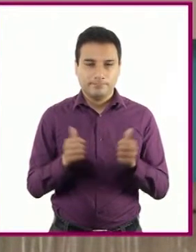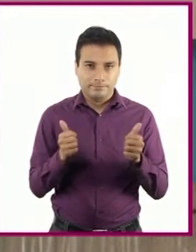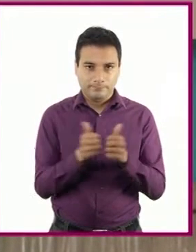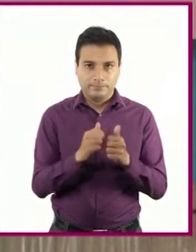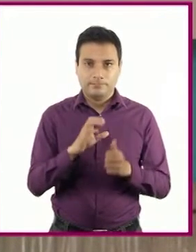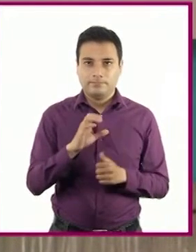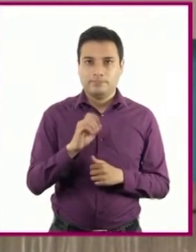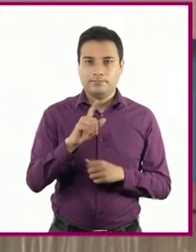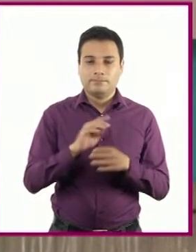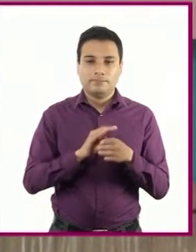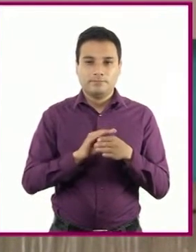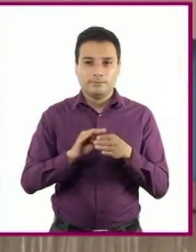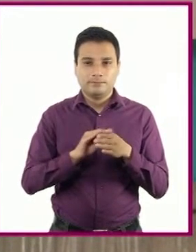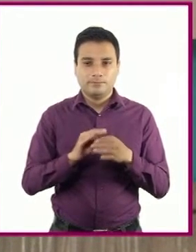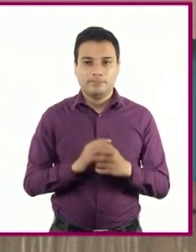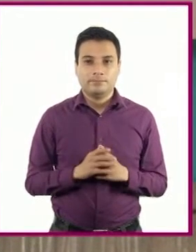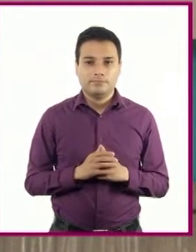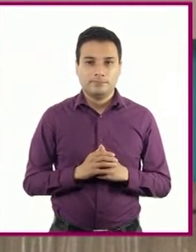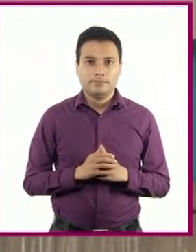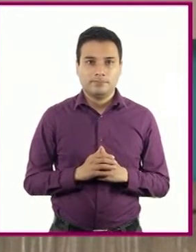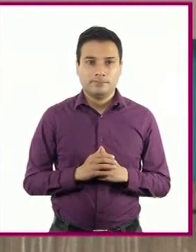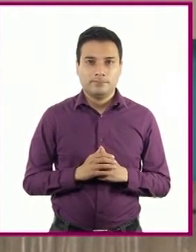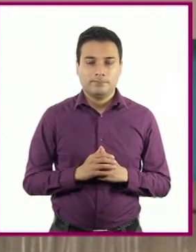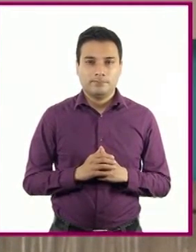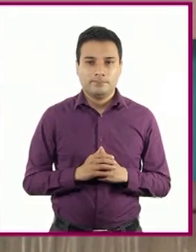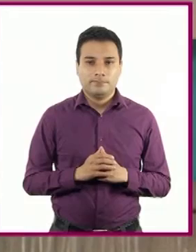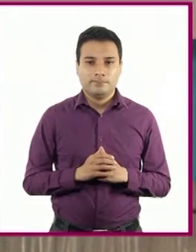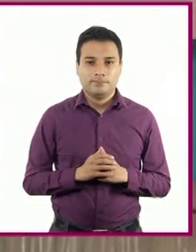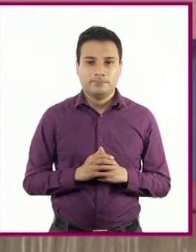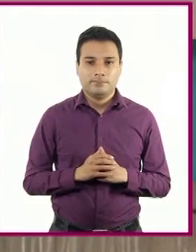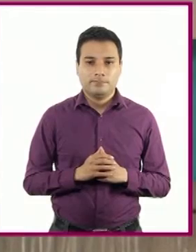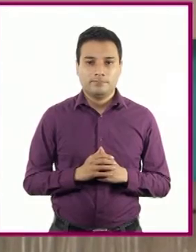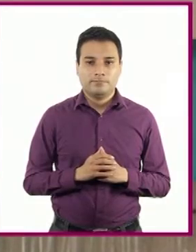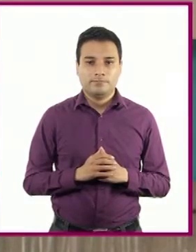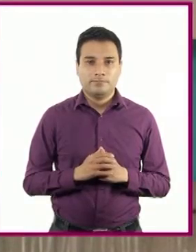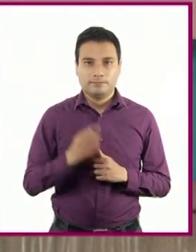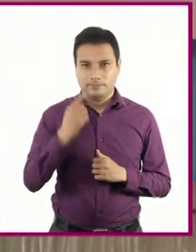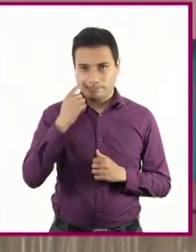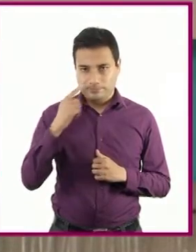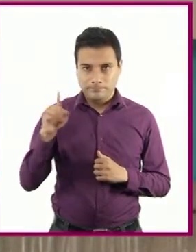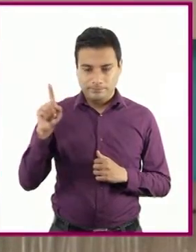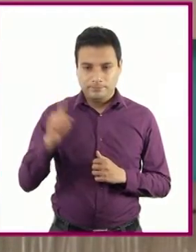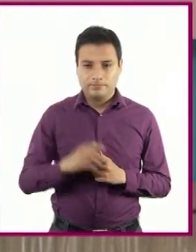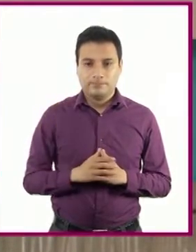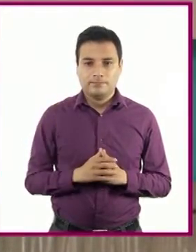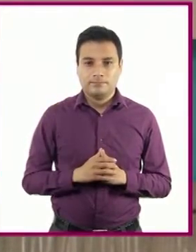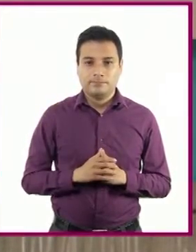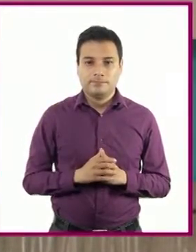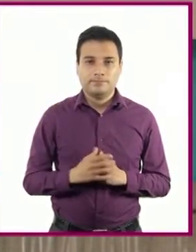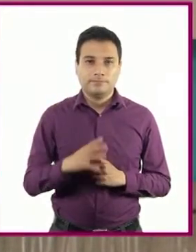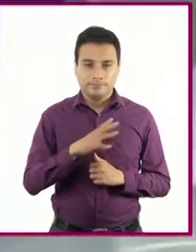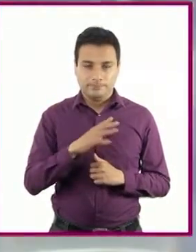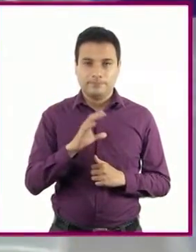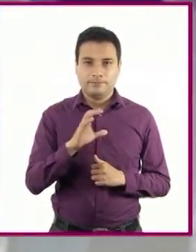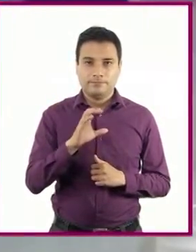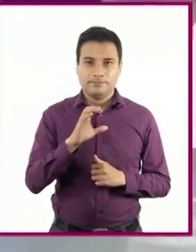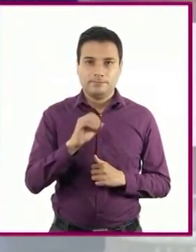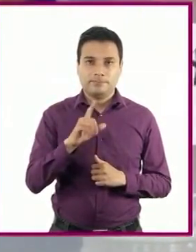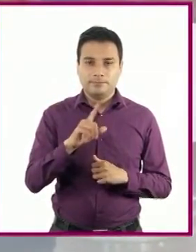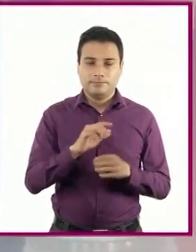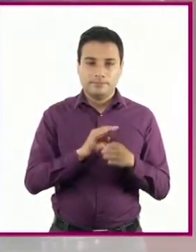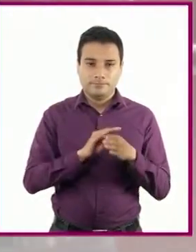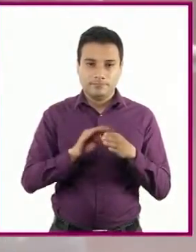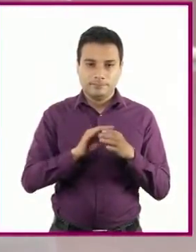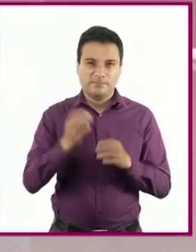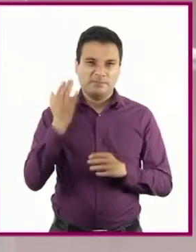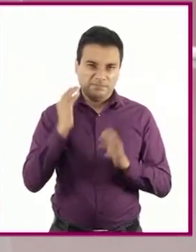la parte en la que se muestra el indicador. En este caso tenemos la col morada, que en otras